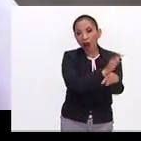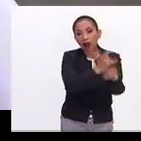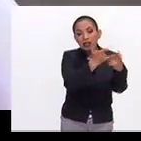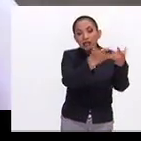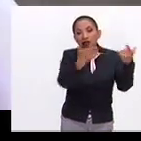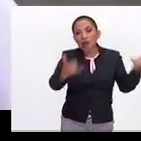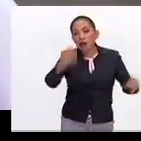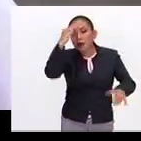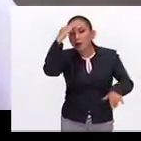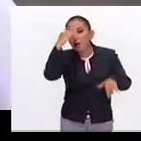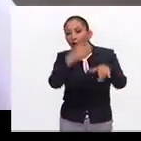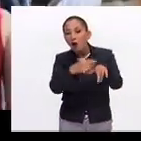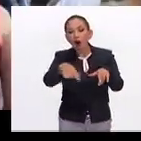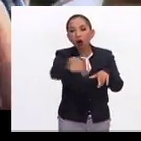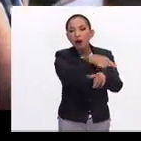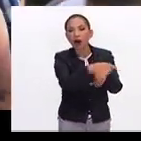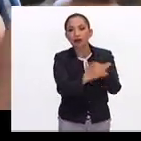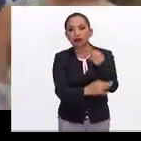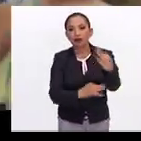memoria,